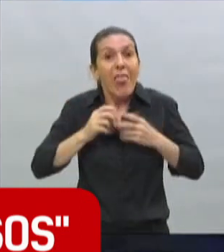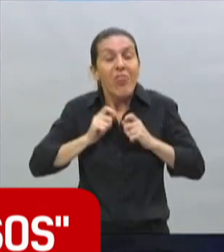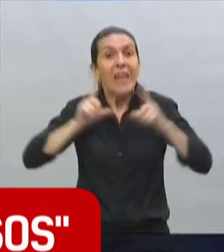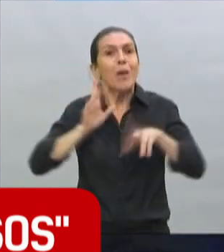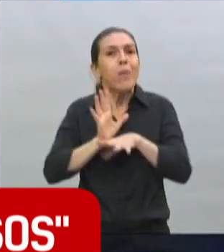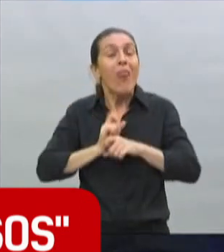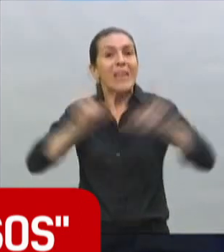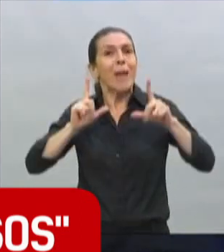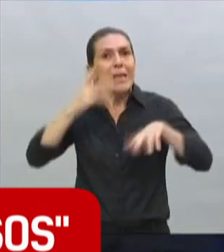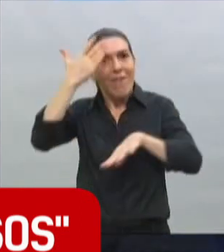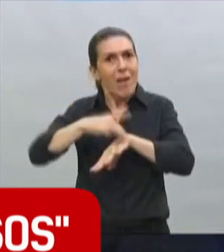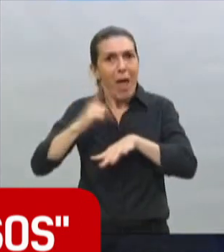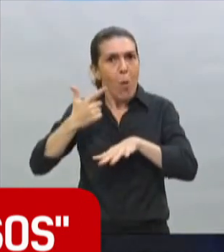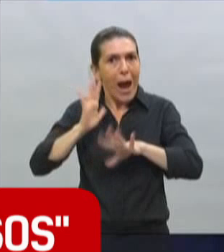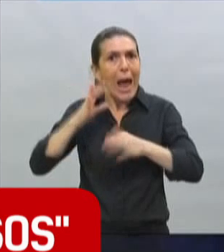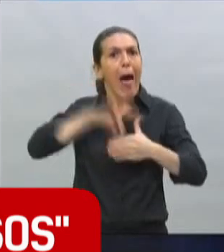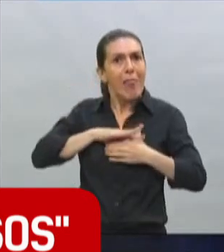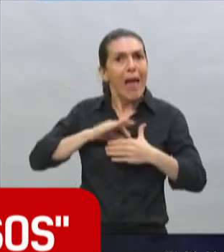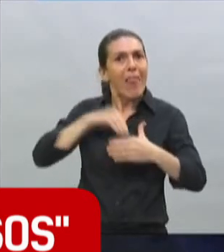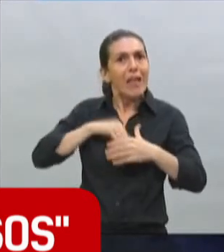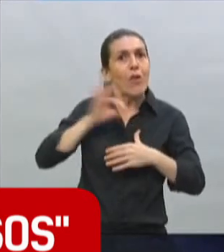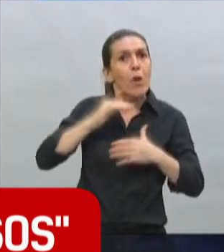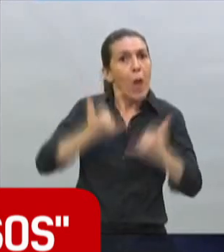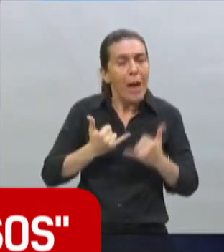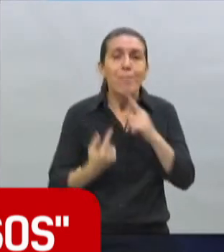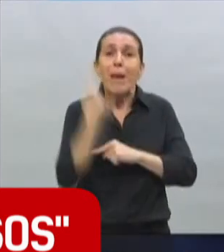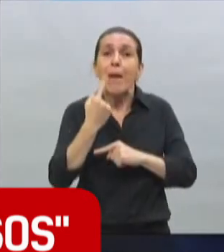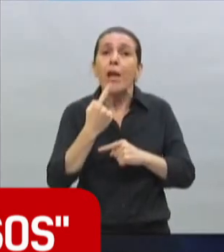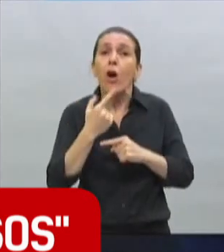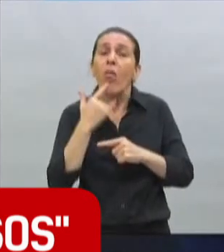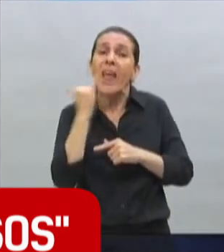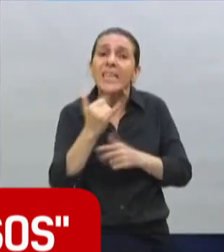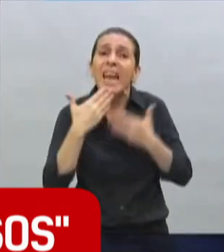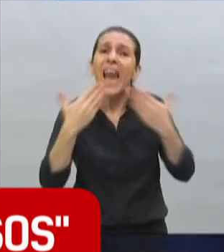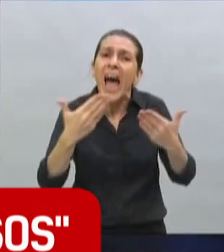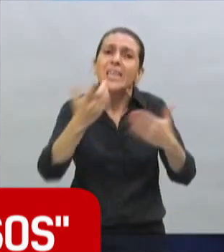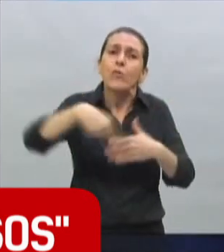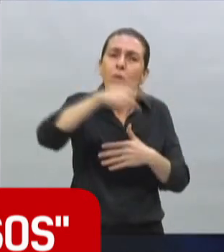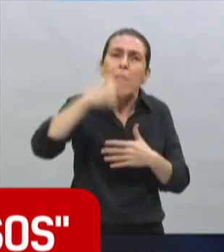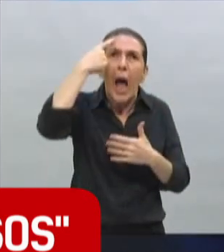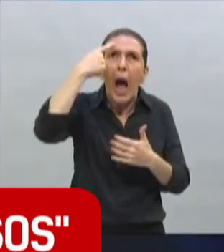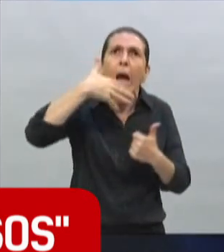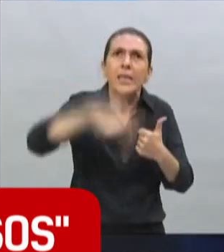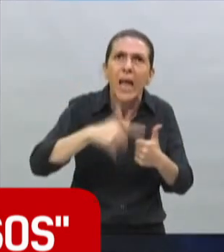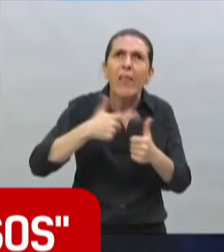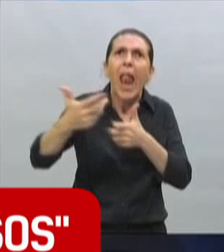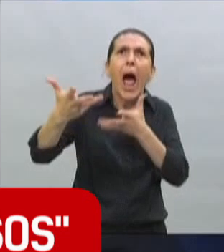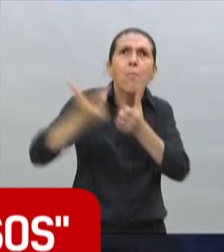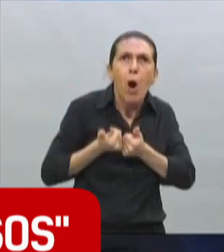lo tanto, lo primero que quiero es darles las gracias. Darles las gracias por haber entendido, darles las gracias por habernos